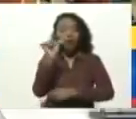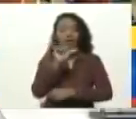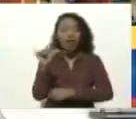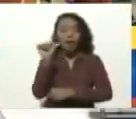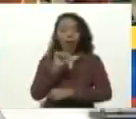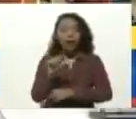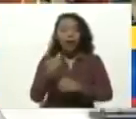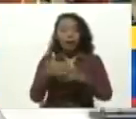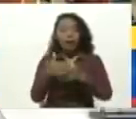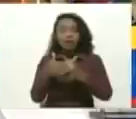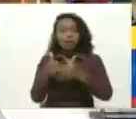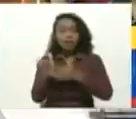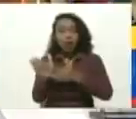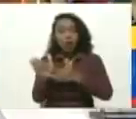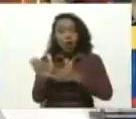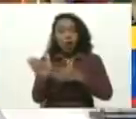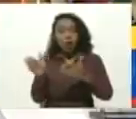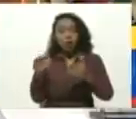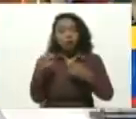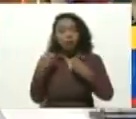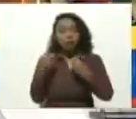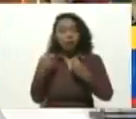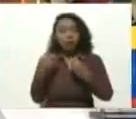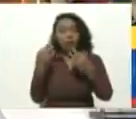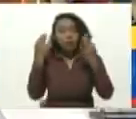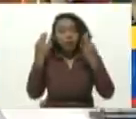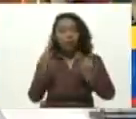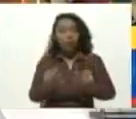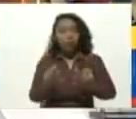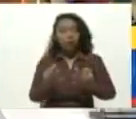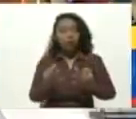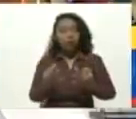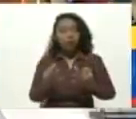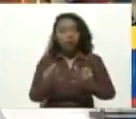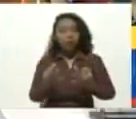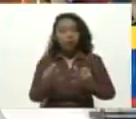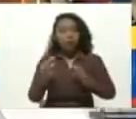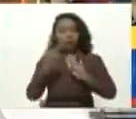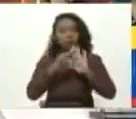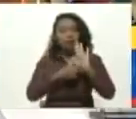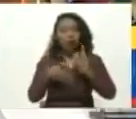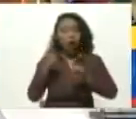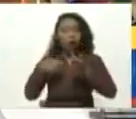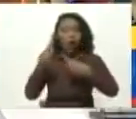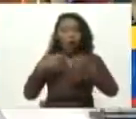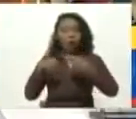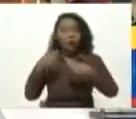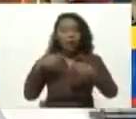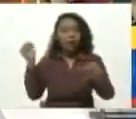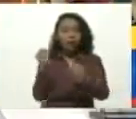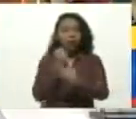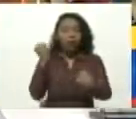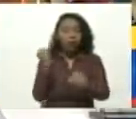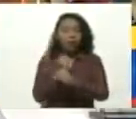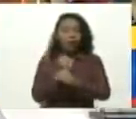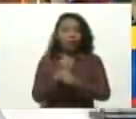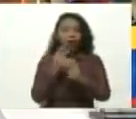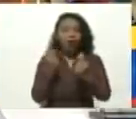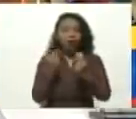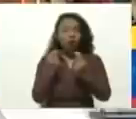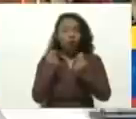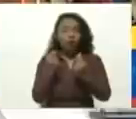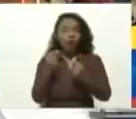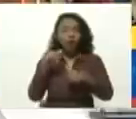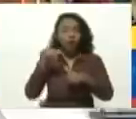de flexibilización segura a nivel comercial, laboral y económica